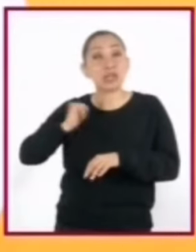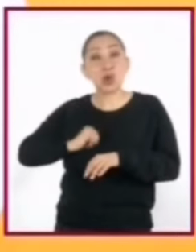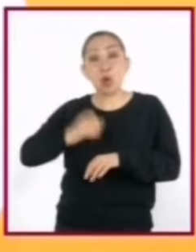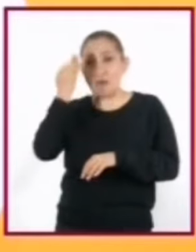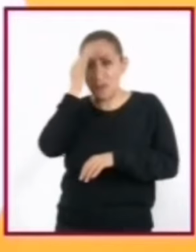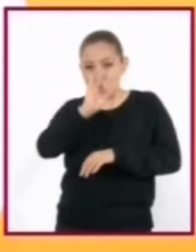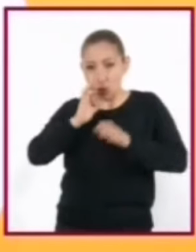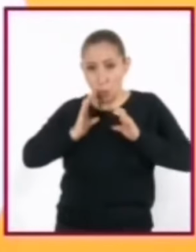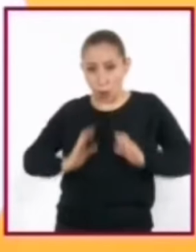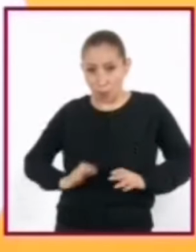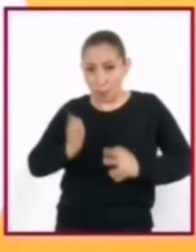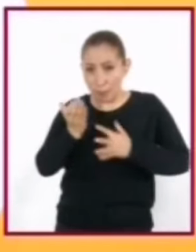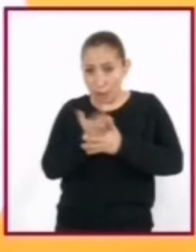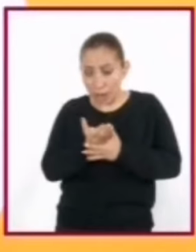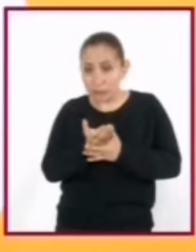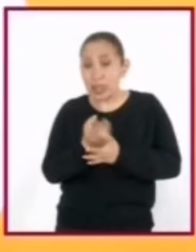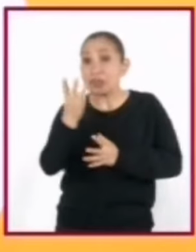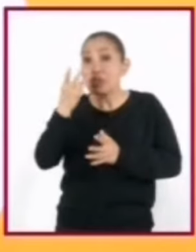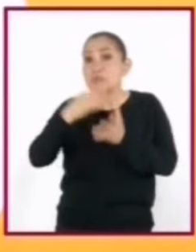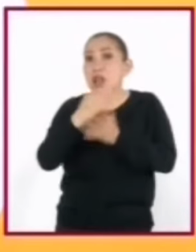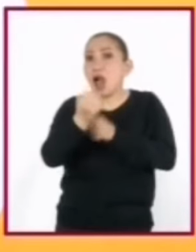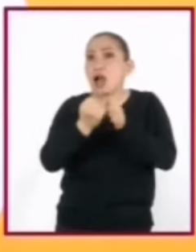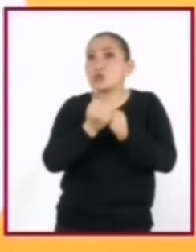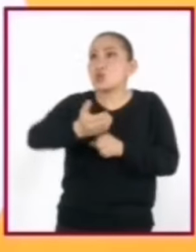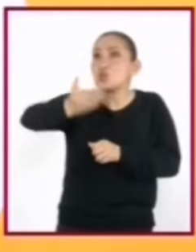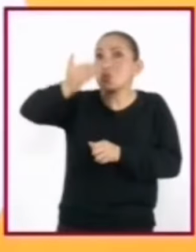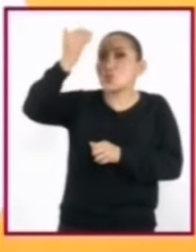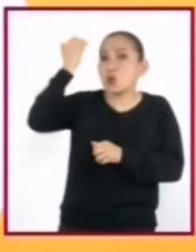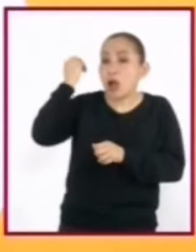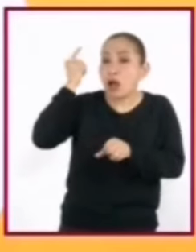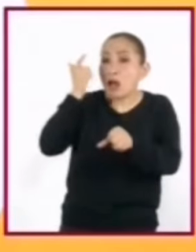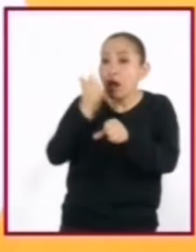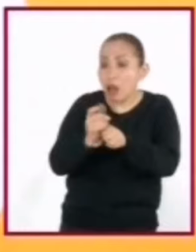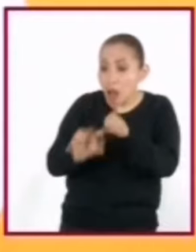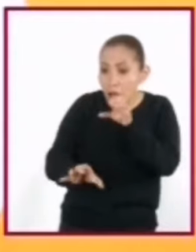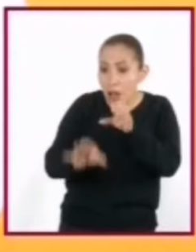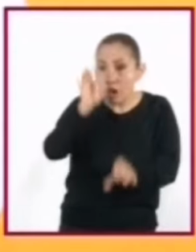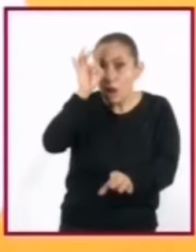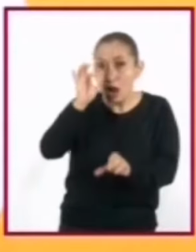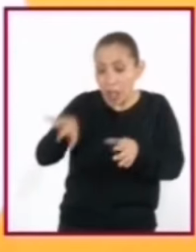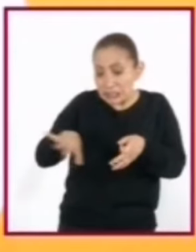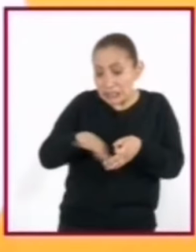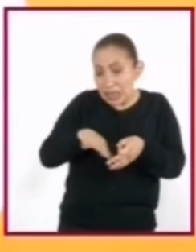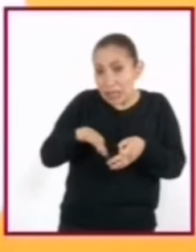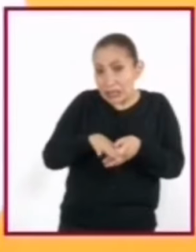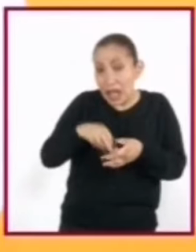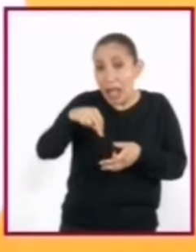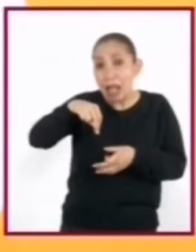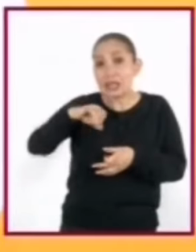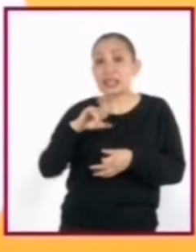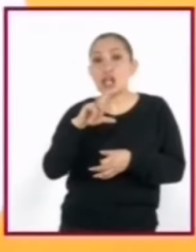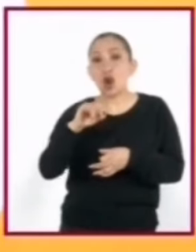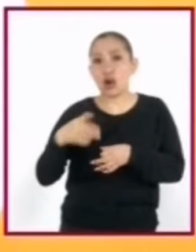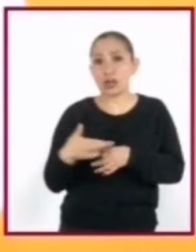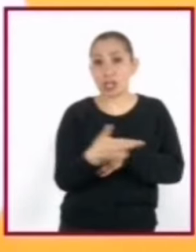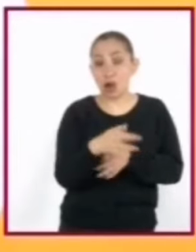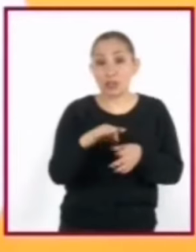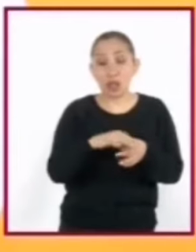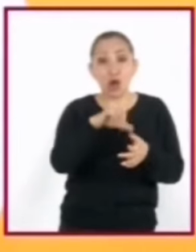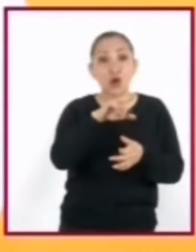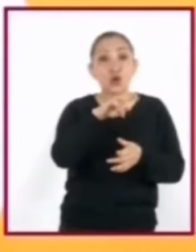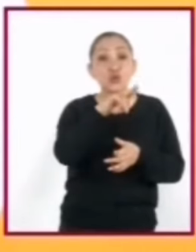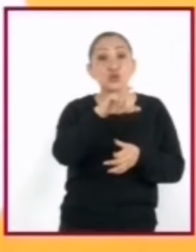historia data de casi 3000 años. Fue descubierta en la orilla oeste del Nilo, cerca de